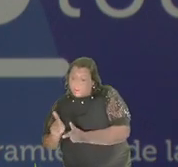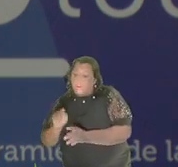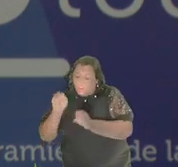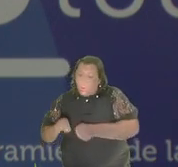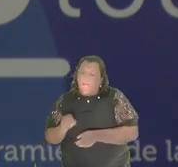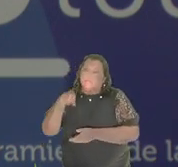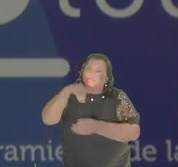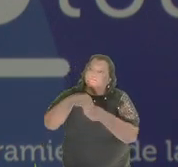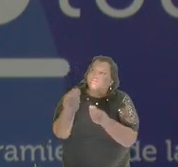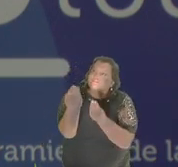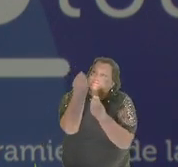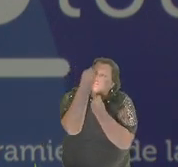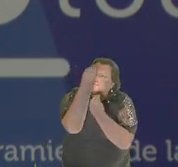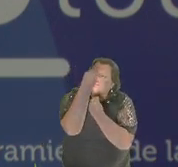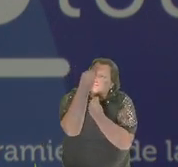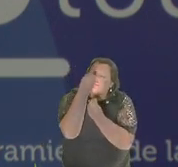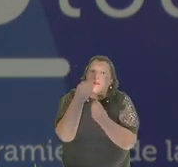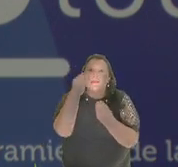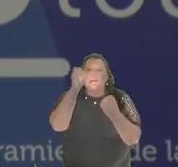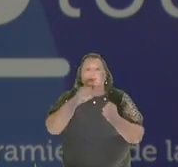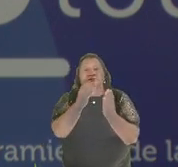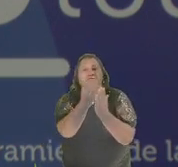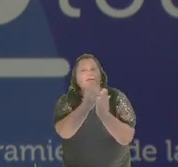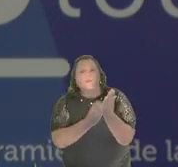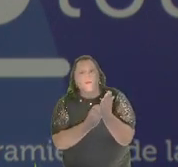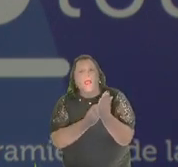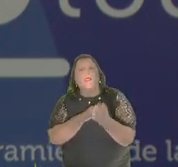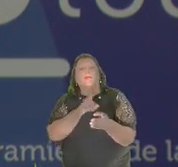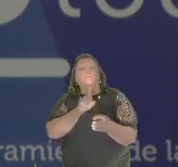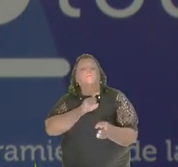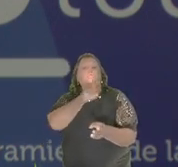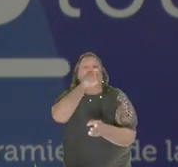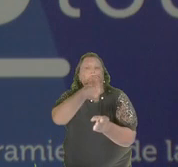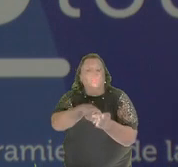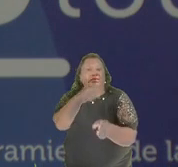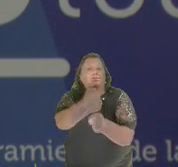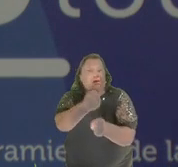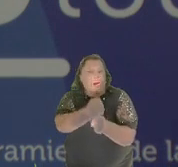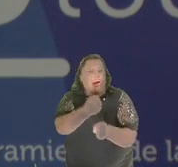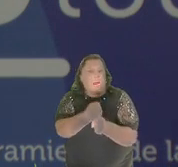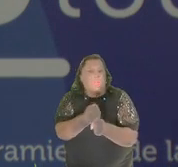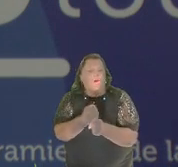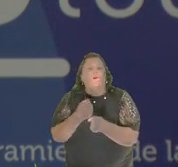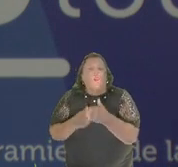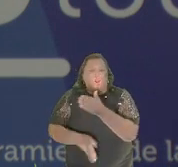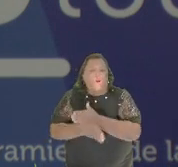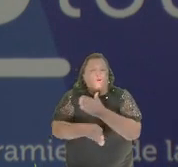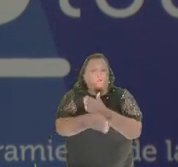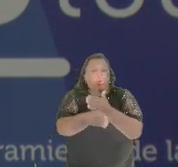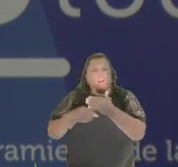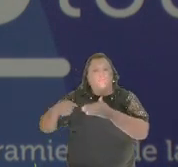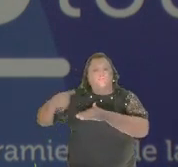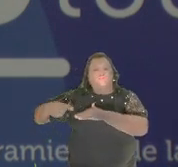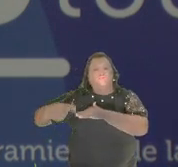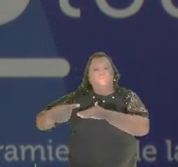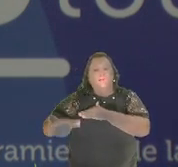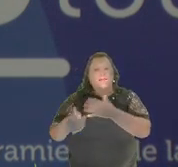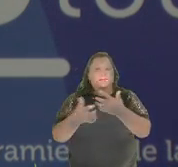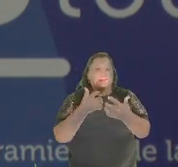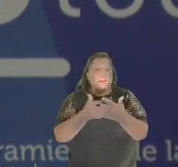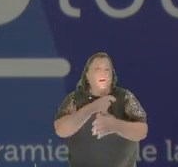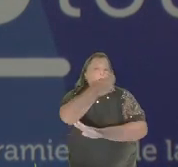formativo, permita que se pueda certificar, vincular laboralmente y continuar con lo que hemos denominado una trayectoria completa en el